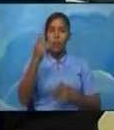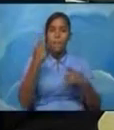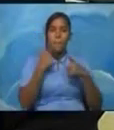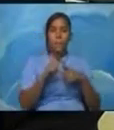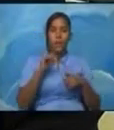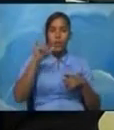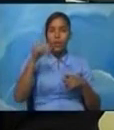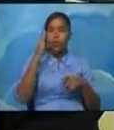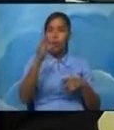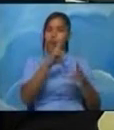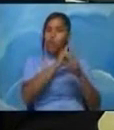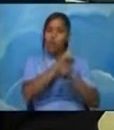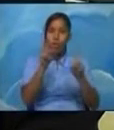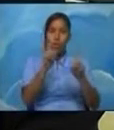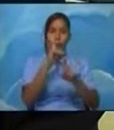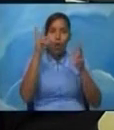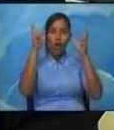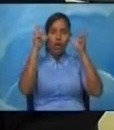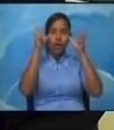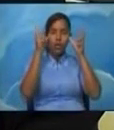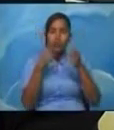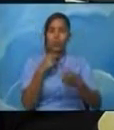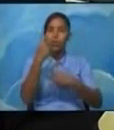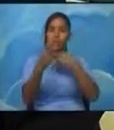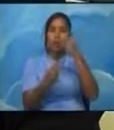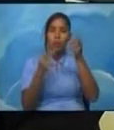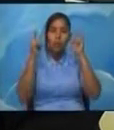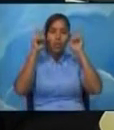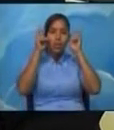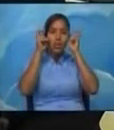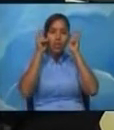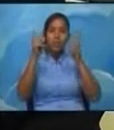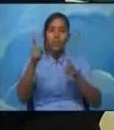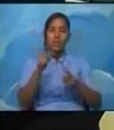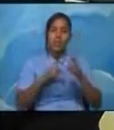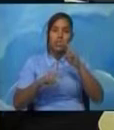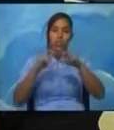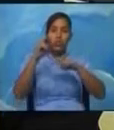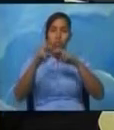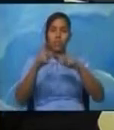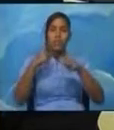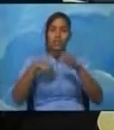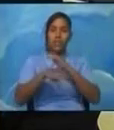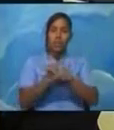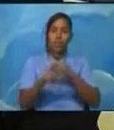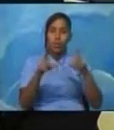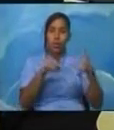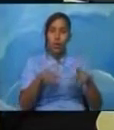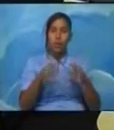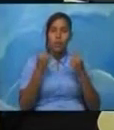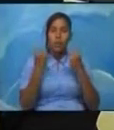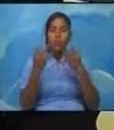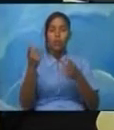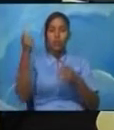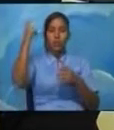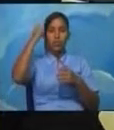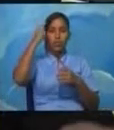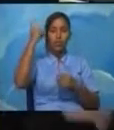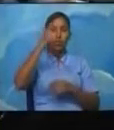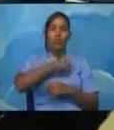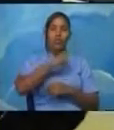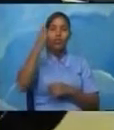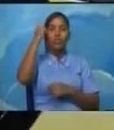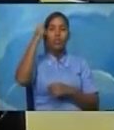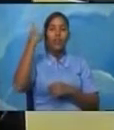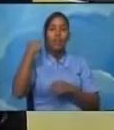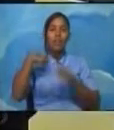no escuchó vuestra voz ni os prestó oído. Y estuvisteis en Cades por muchos los días